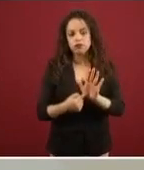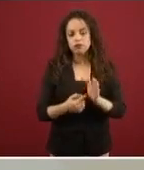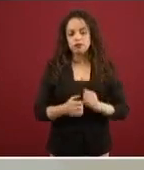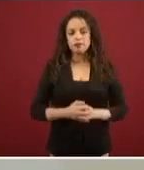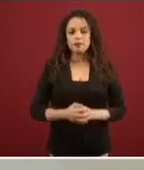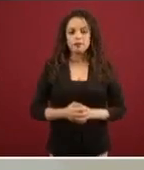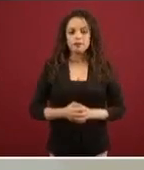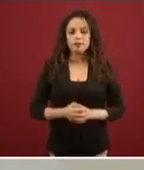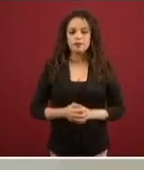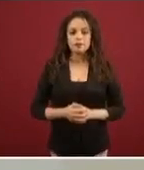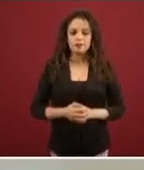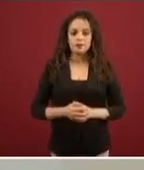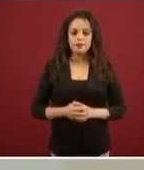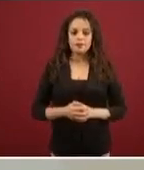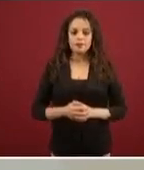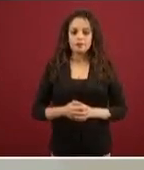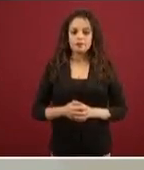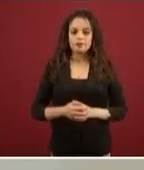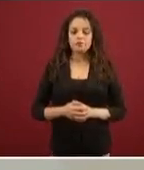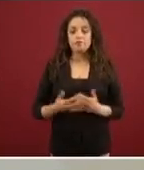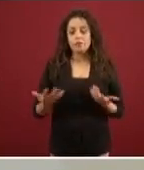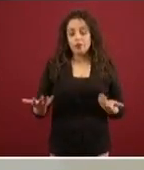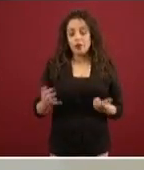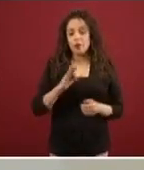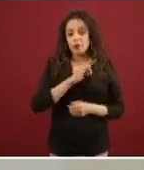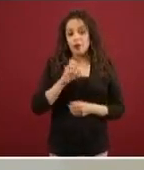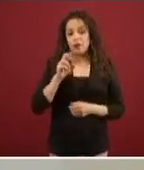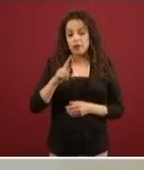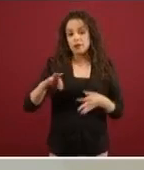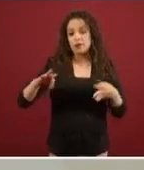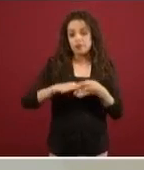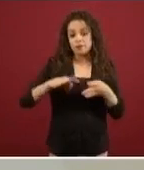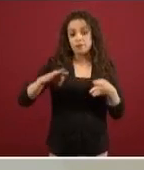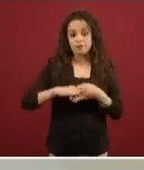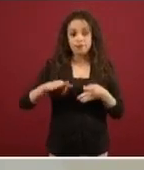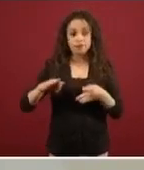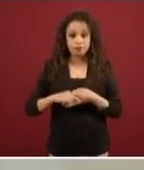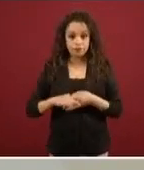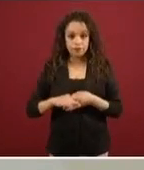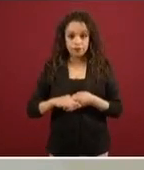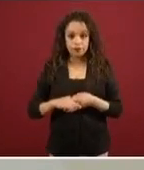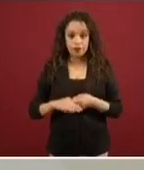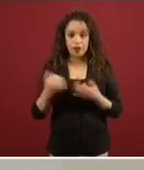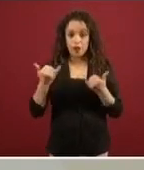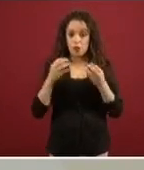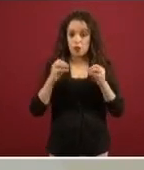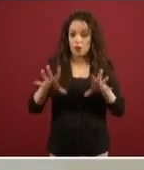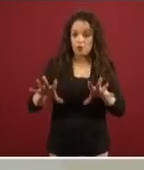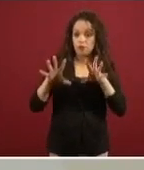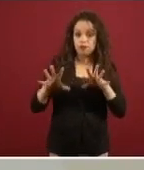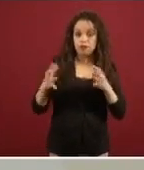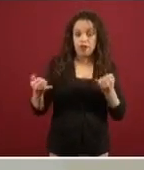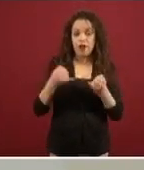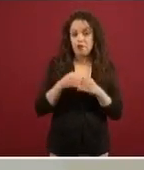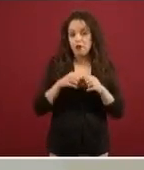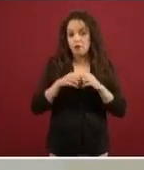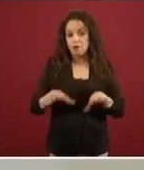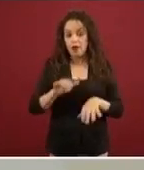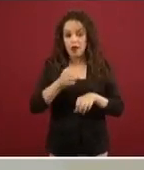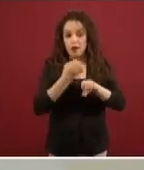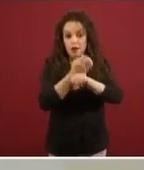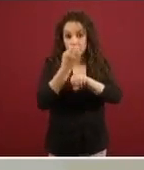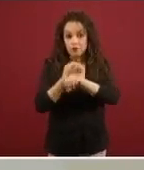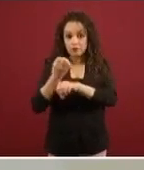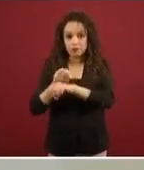por su, digamos, relevancia o frecuencia o cobertura los informes estatales, pero así como los estados están